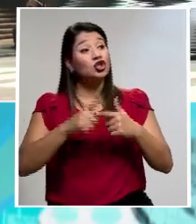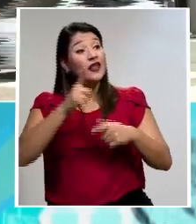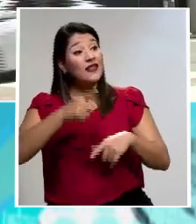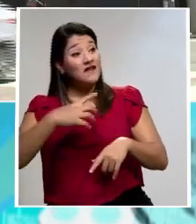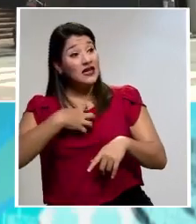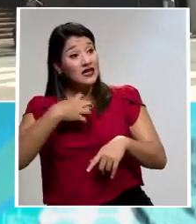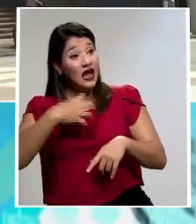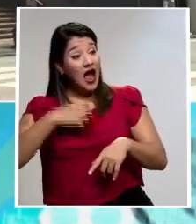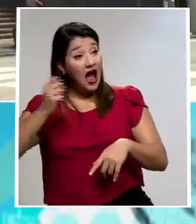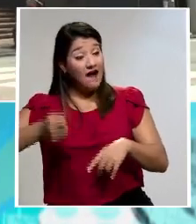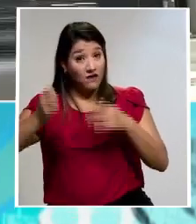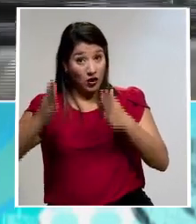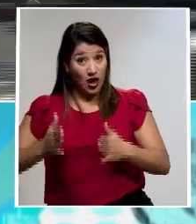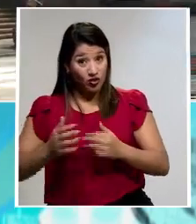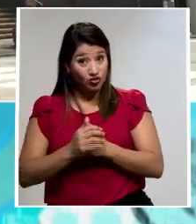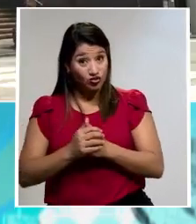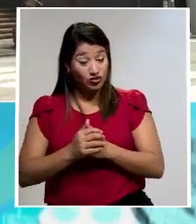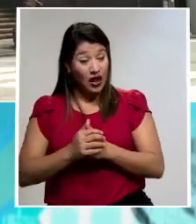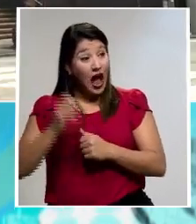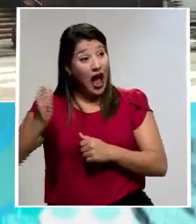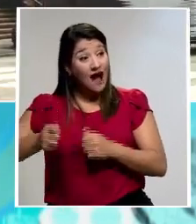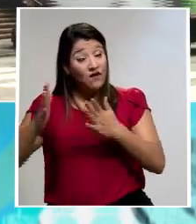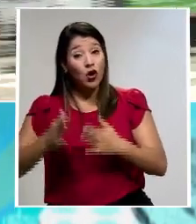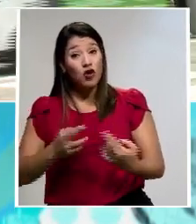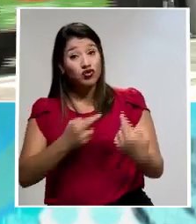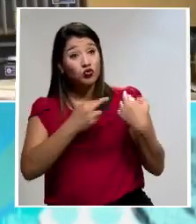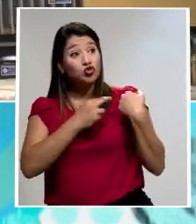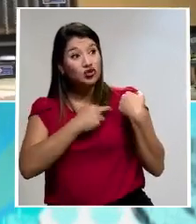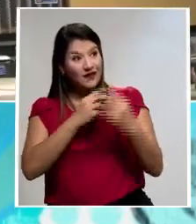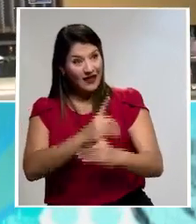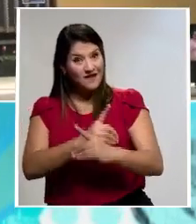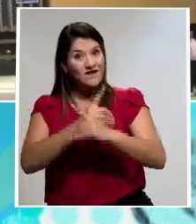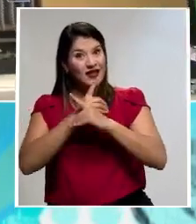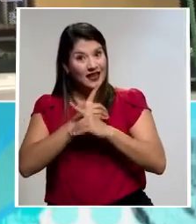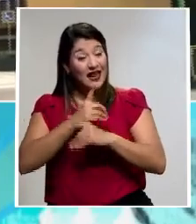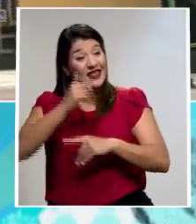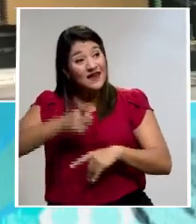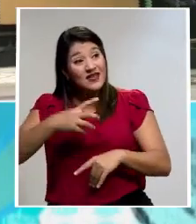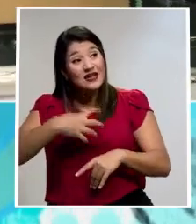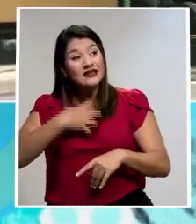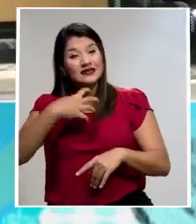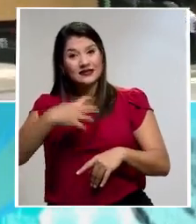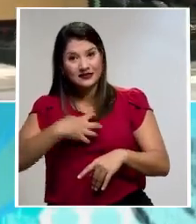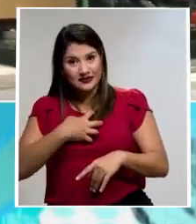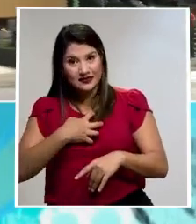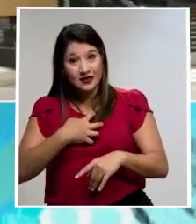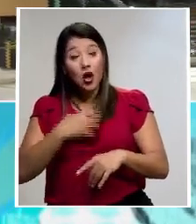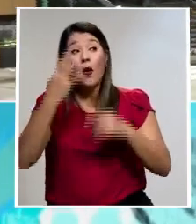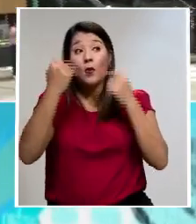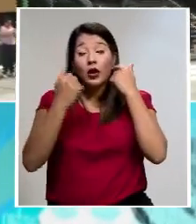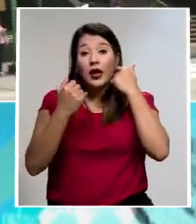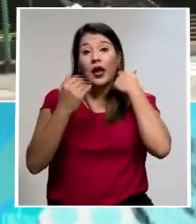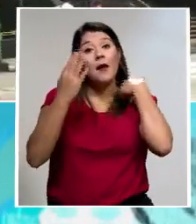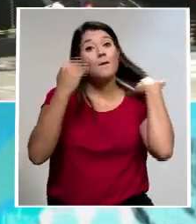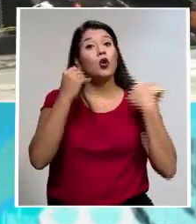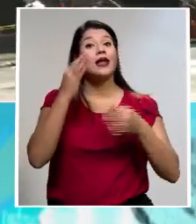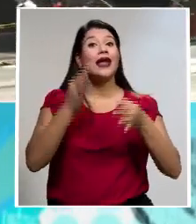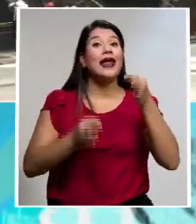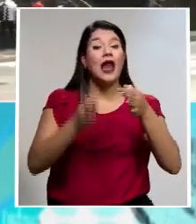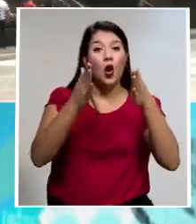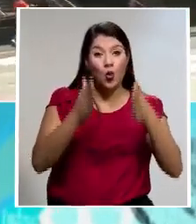abogados defensores debían apelar la medida de prisión preventiva que inicialmente la jueza había dictado en la